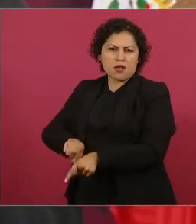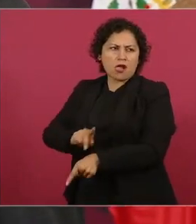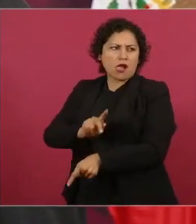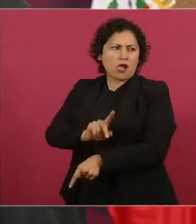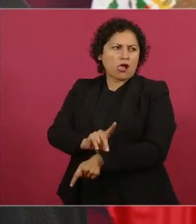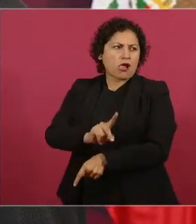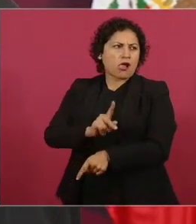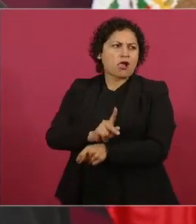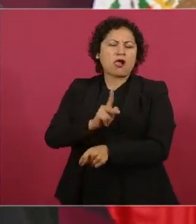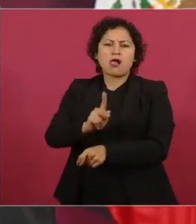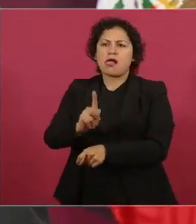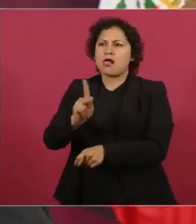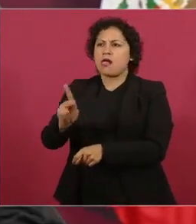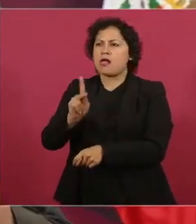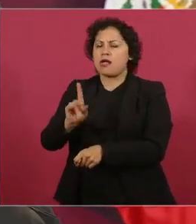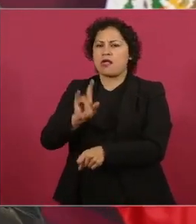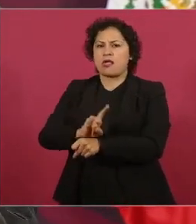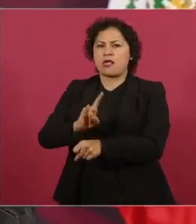que